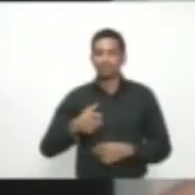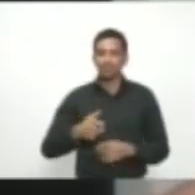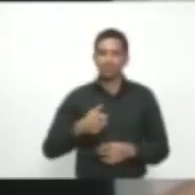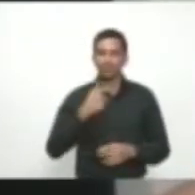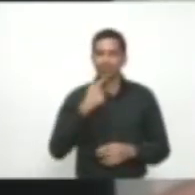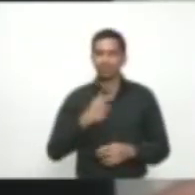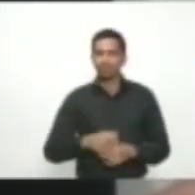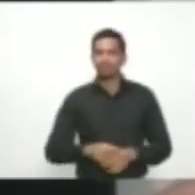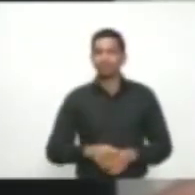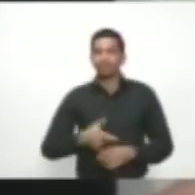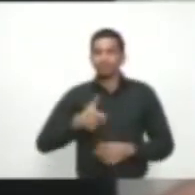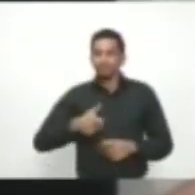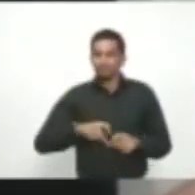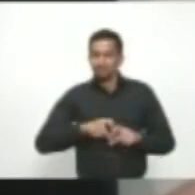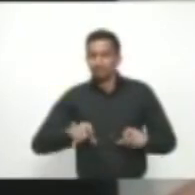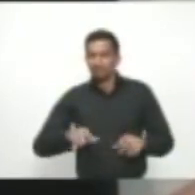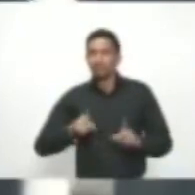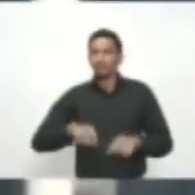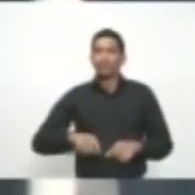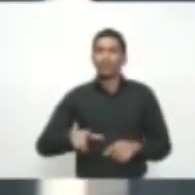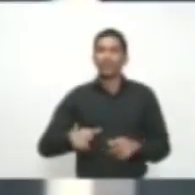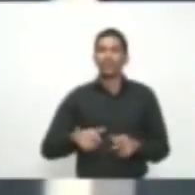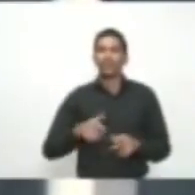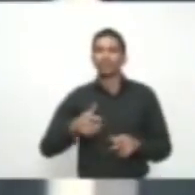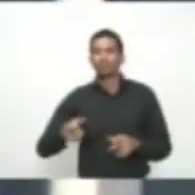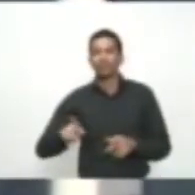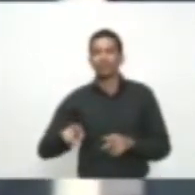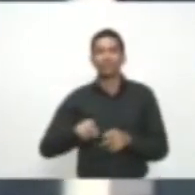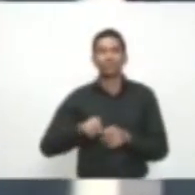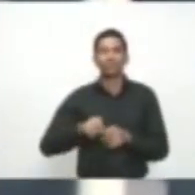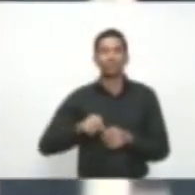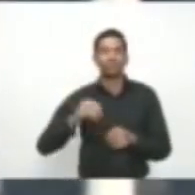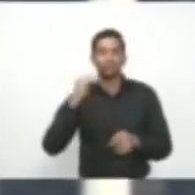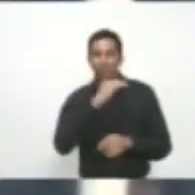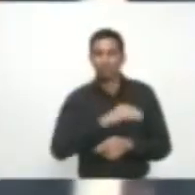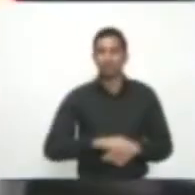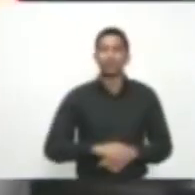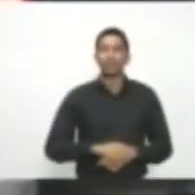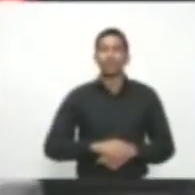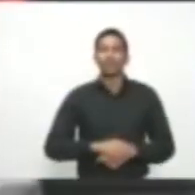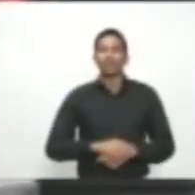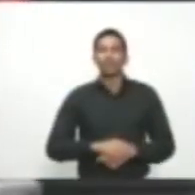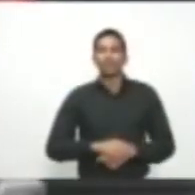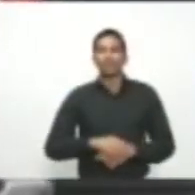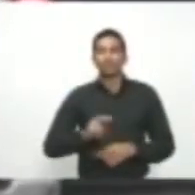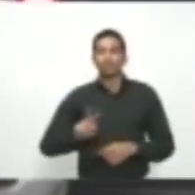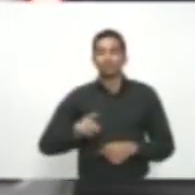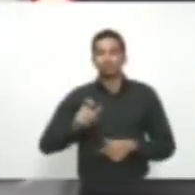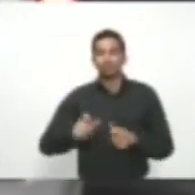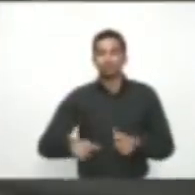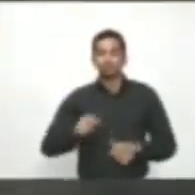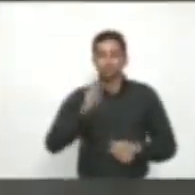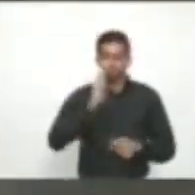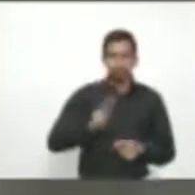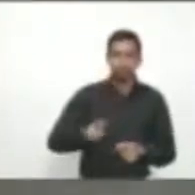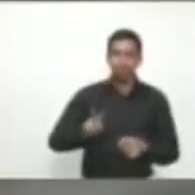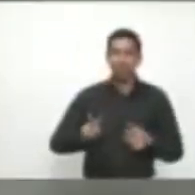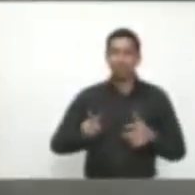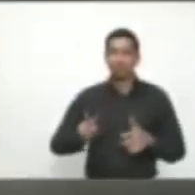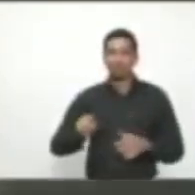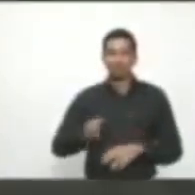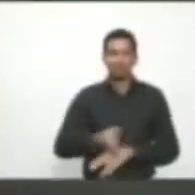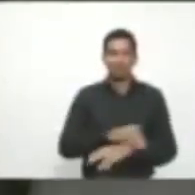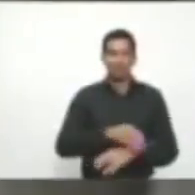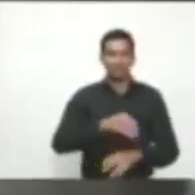Smith & Wesson y una pistola de fogueo. En el interior de la vivienda fueron sorprendidos los delincuentes cuando trataban de someter a los padres